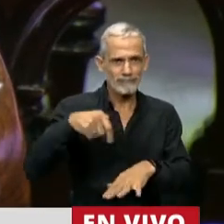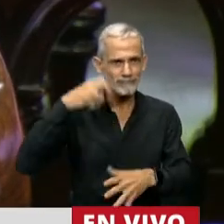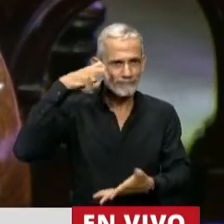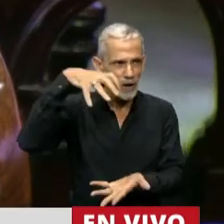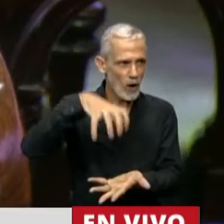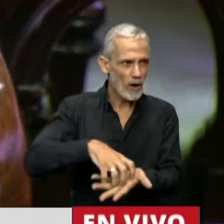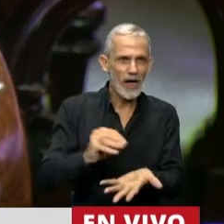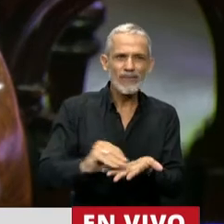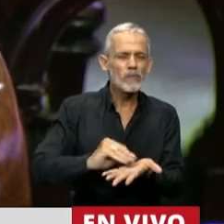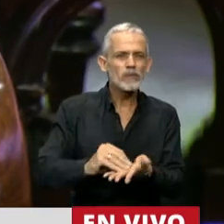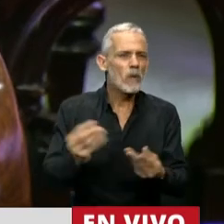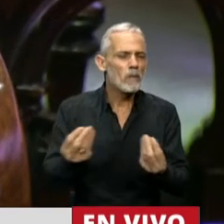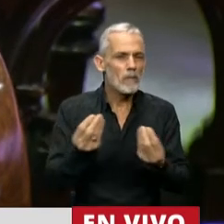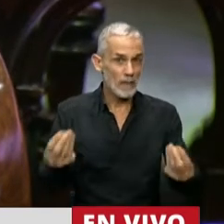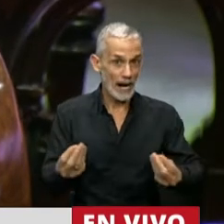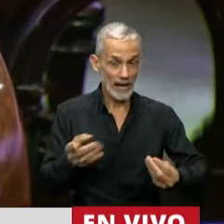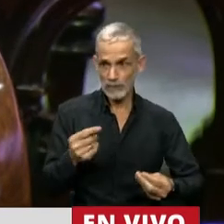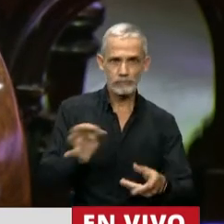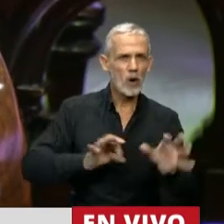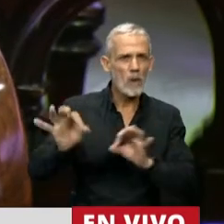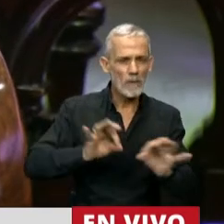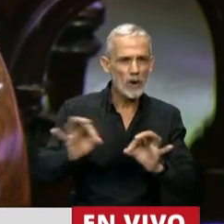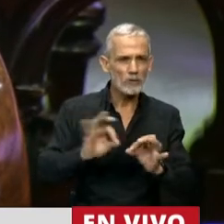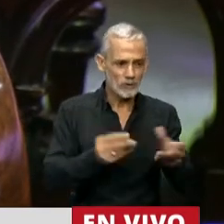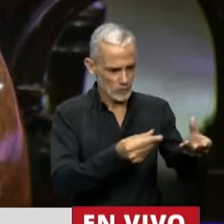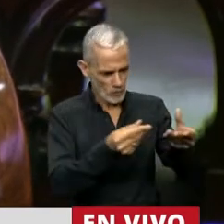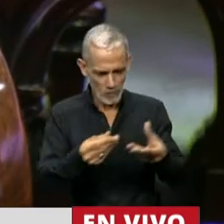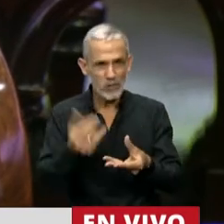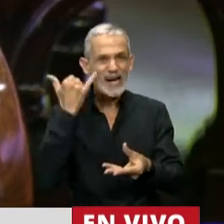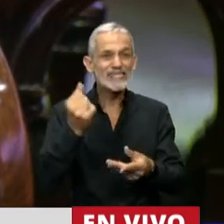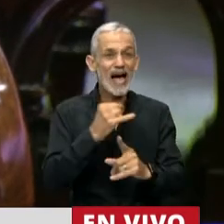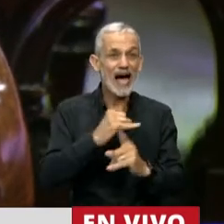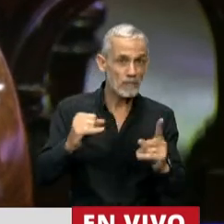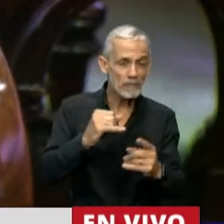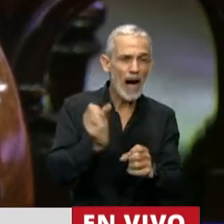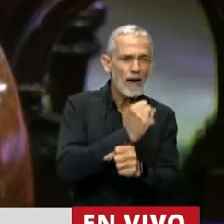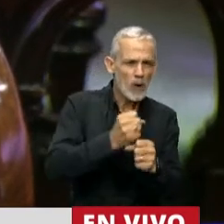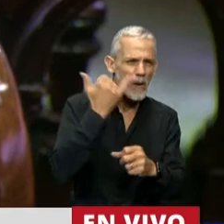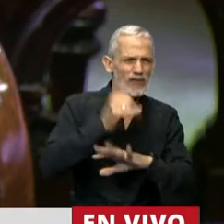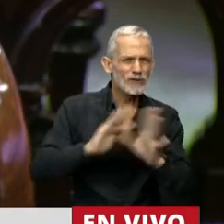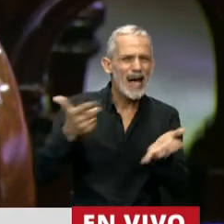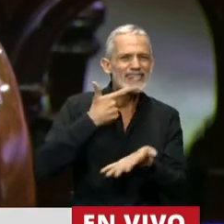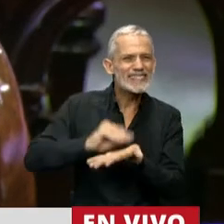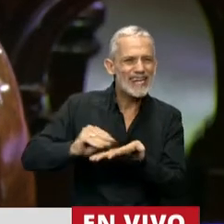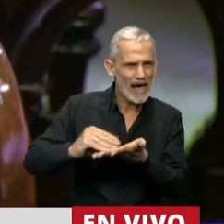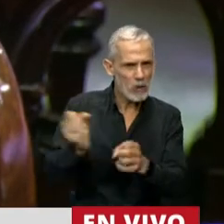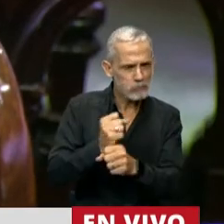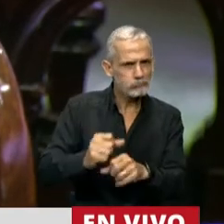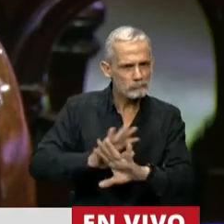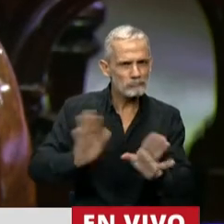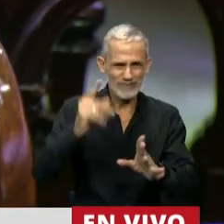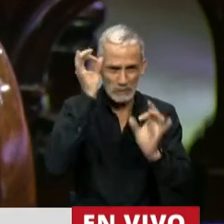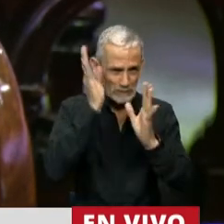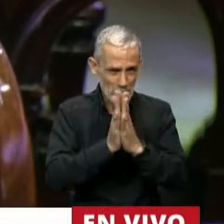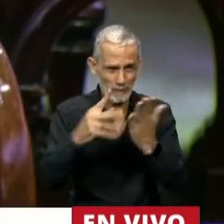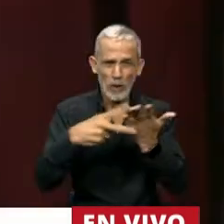de Diputados tratando este proyecto que viene, como se ha dicho, con la media sanción del Senado. Es un convenio... Discúlpeme,